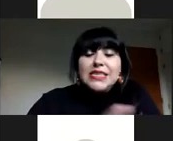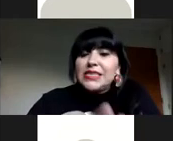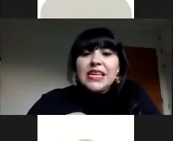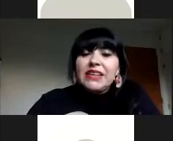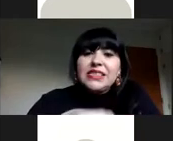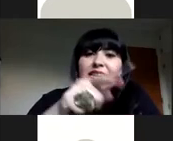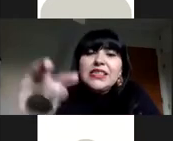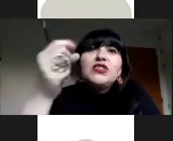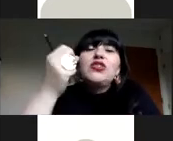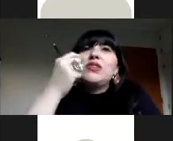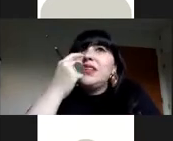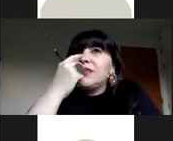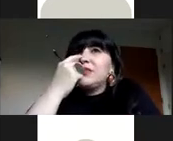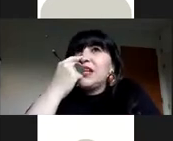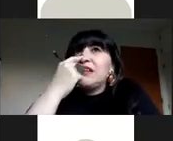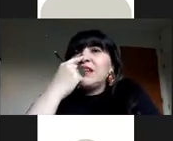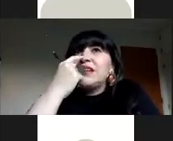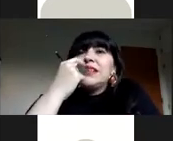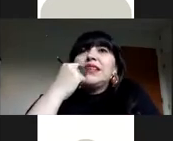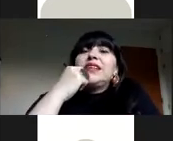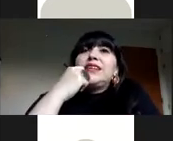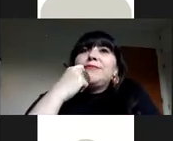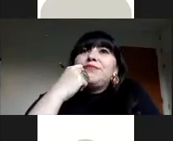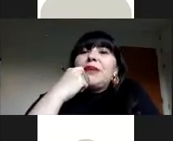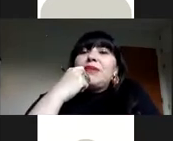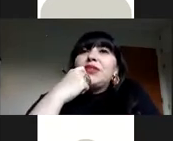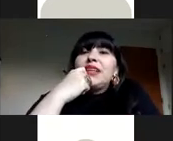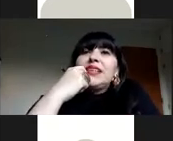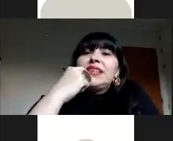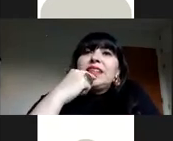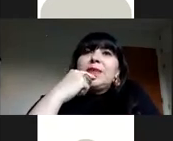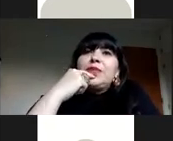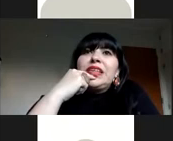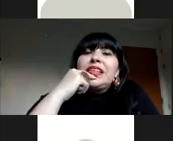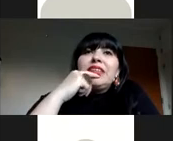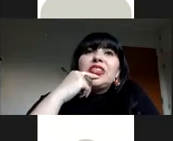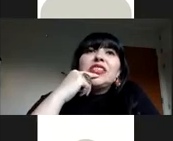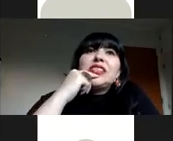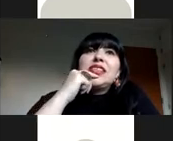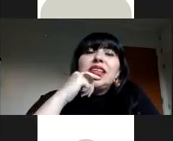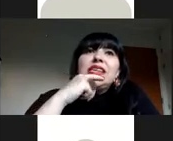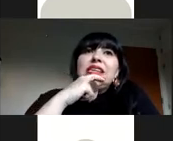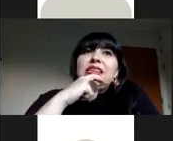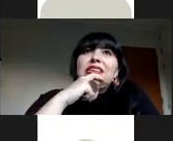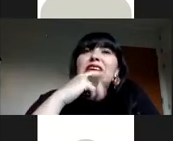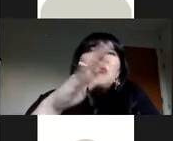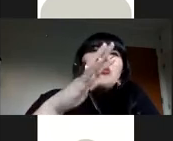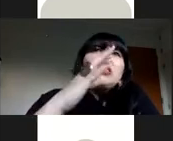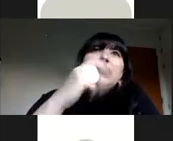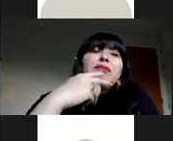es necesidad básica. Yo el otro día escuchaba a personas en la televisión decir